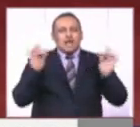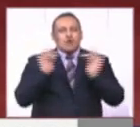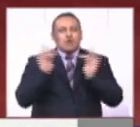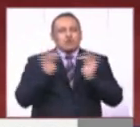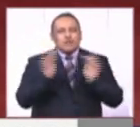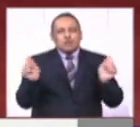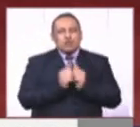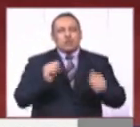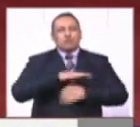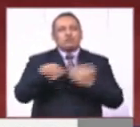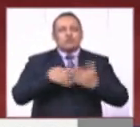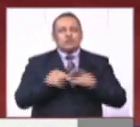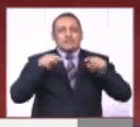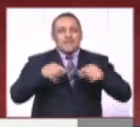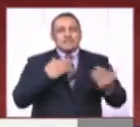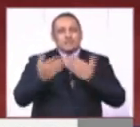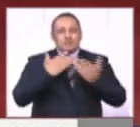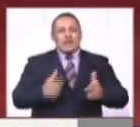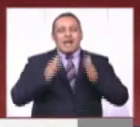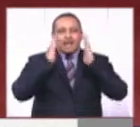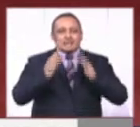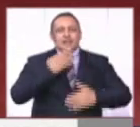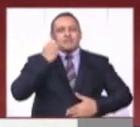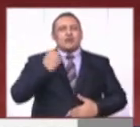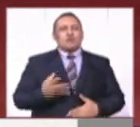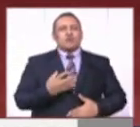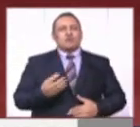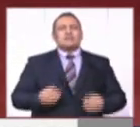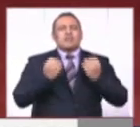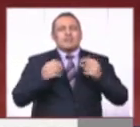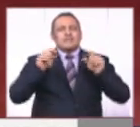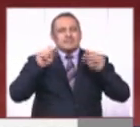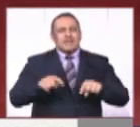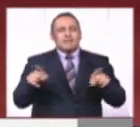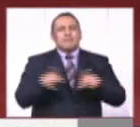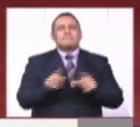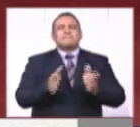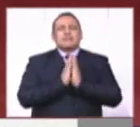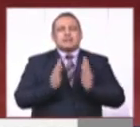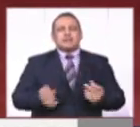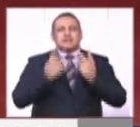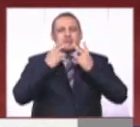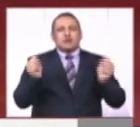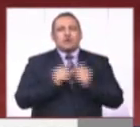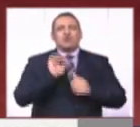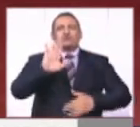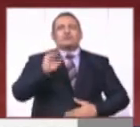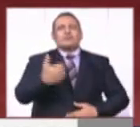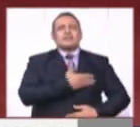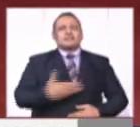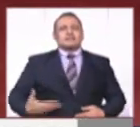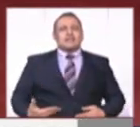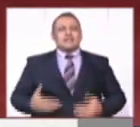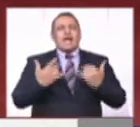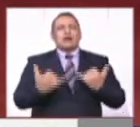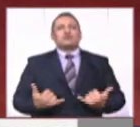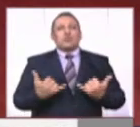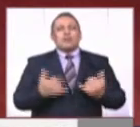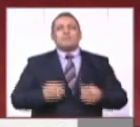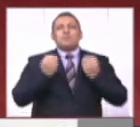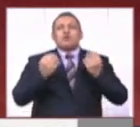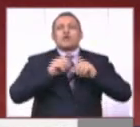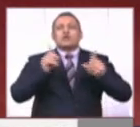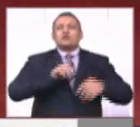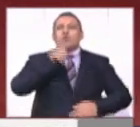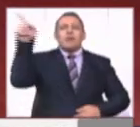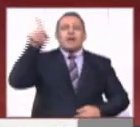directo Y de esa manera puedan atenderlos mejor deberían reclamarle a su presidente actual Por qué no va